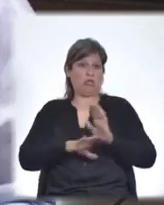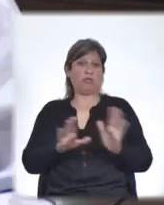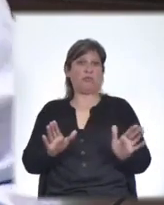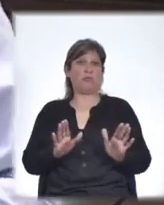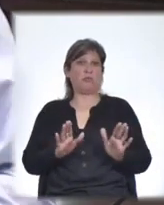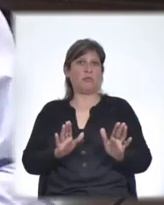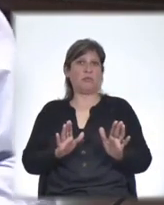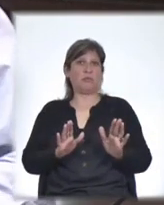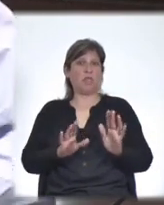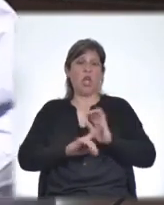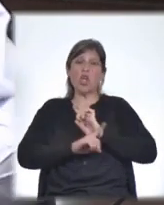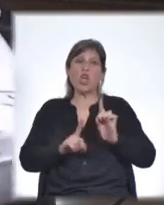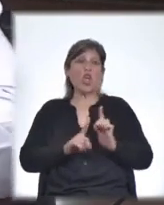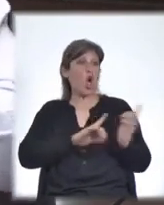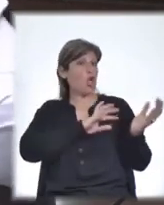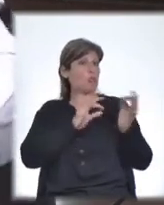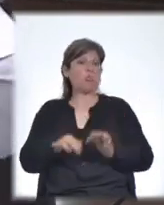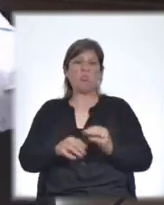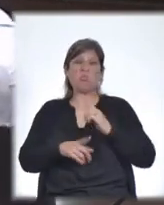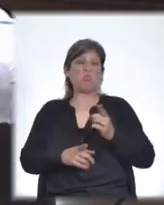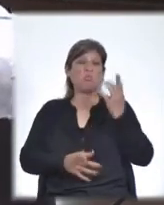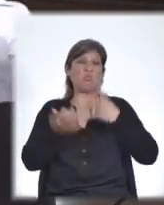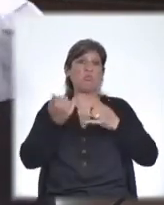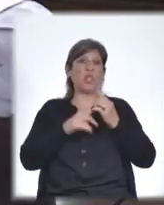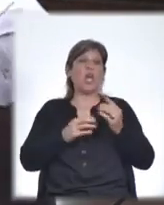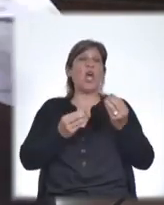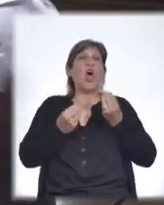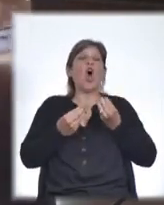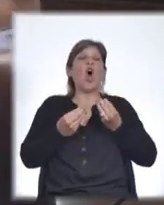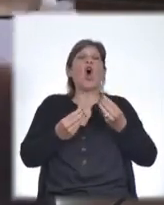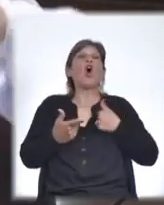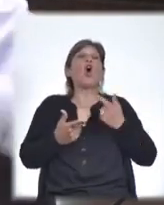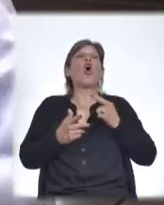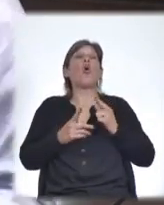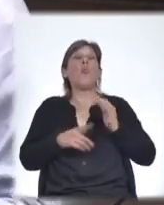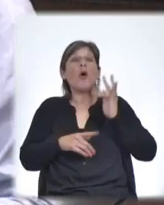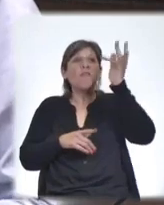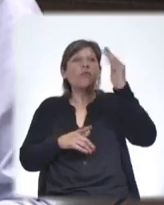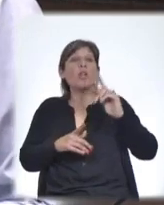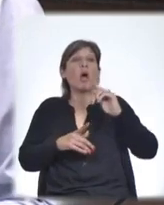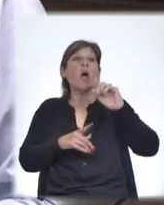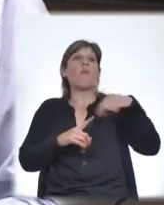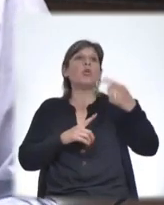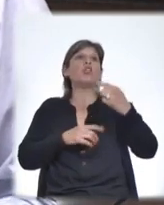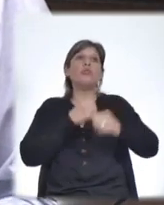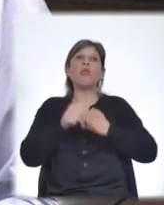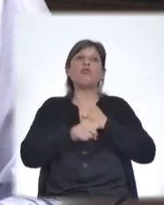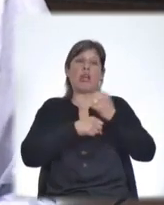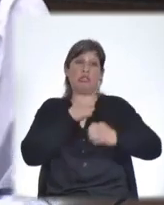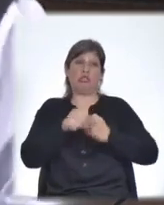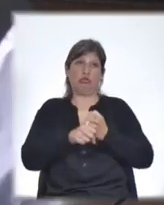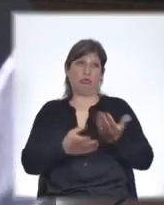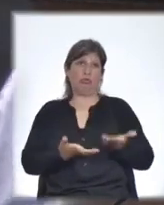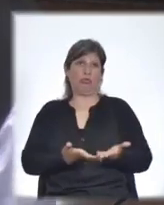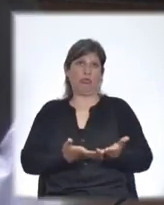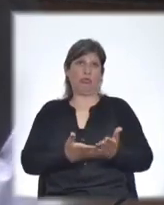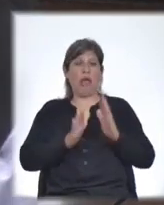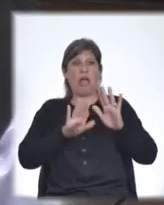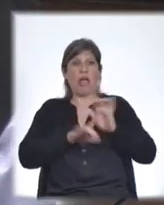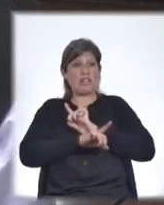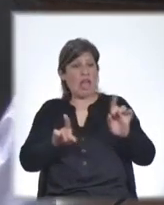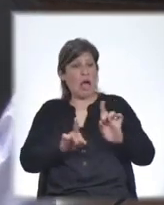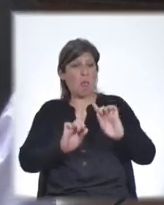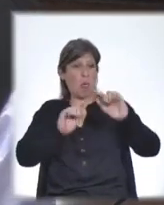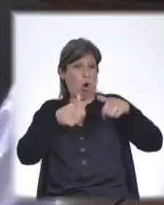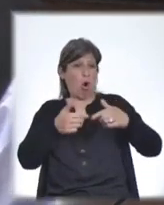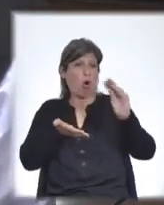No llegó la información de cuál va a ser la proyección del gobierno en términos de salario en los próximos años. Así como tampoco está